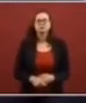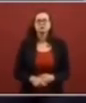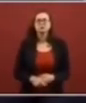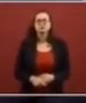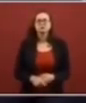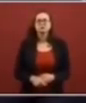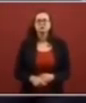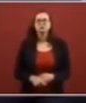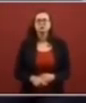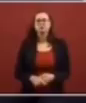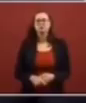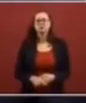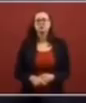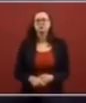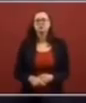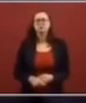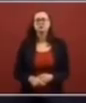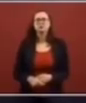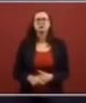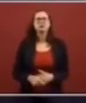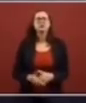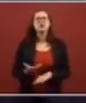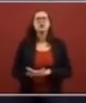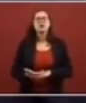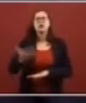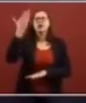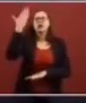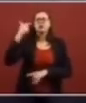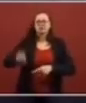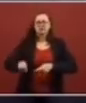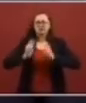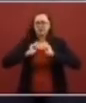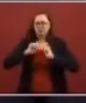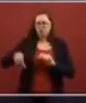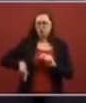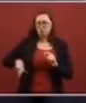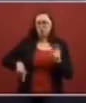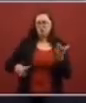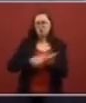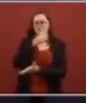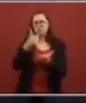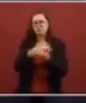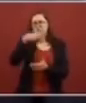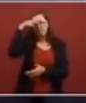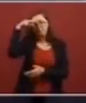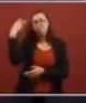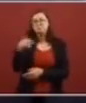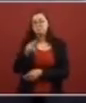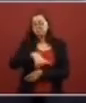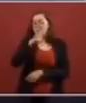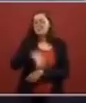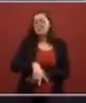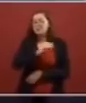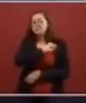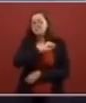Cuando estuvimos en el gobierno de la ciudad, se logró reducir la incidencia